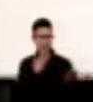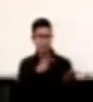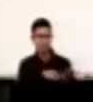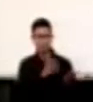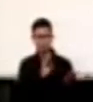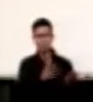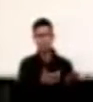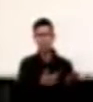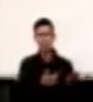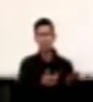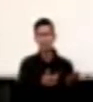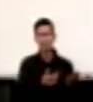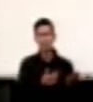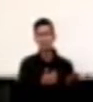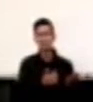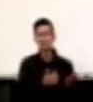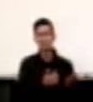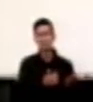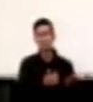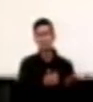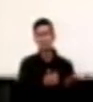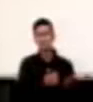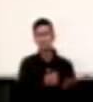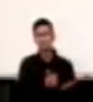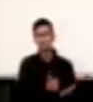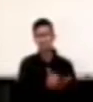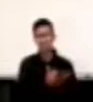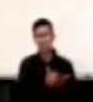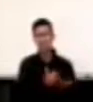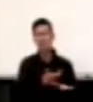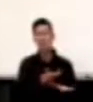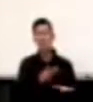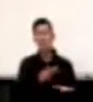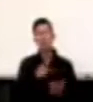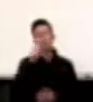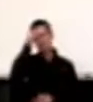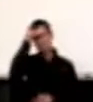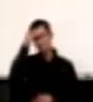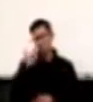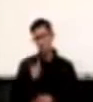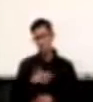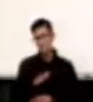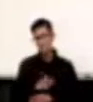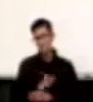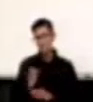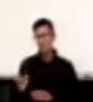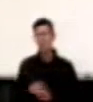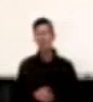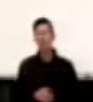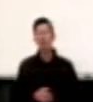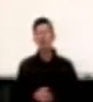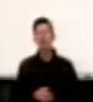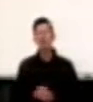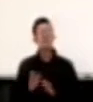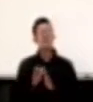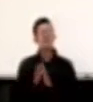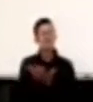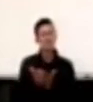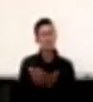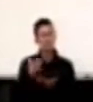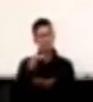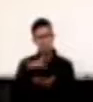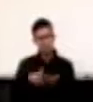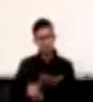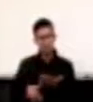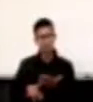generar muchas, hacernos muchas preguntas, es que la mayoría de los textos que hablan sobre los cambios